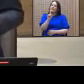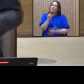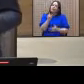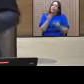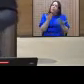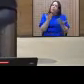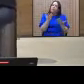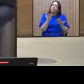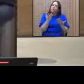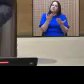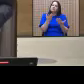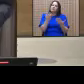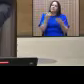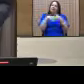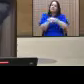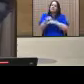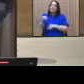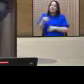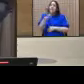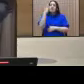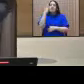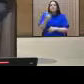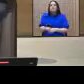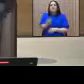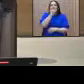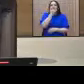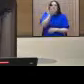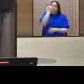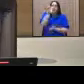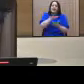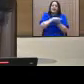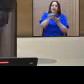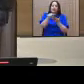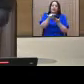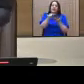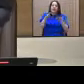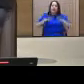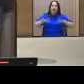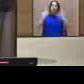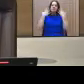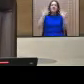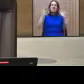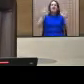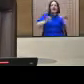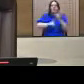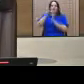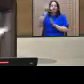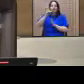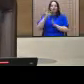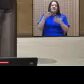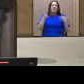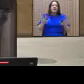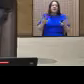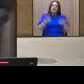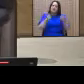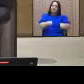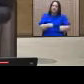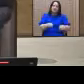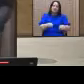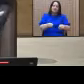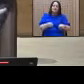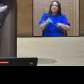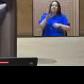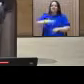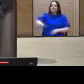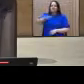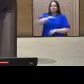Me parece que es un error porque el daño ambiental ya está desarrollado, ya está dado en esta